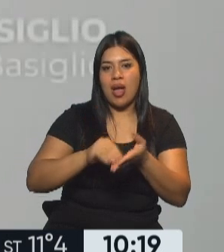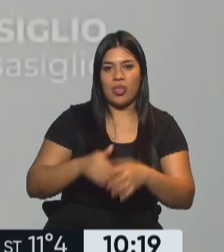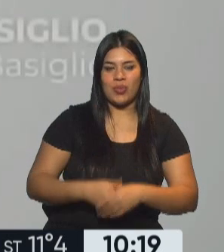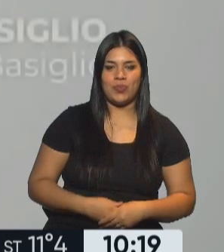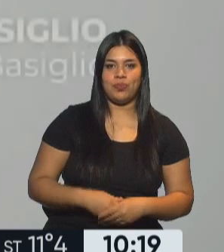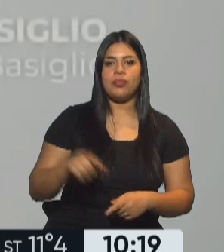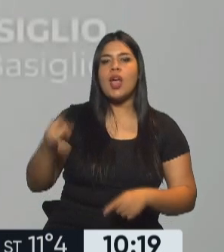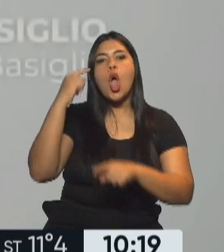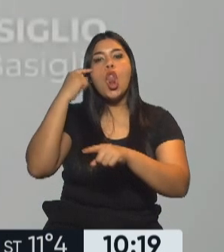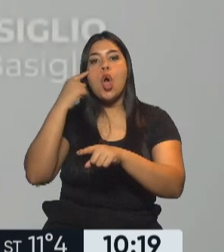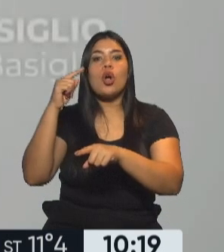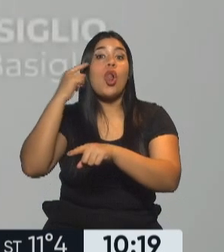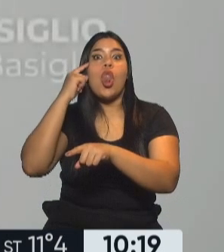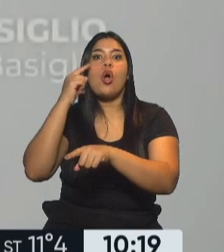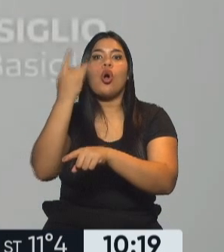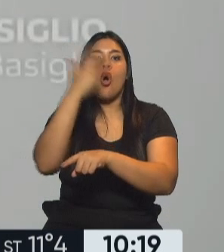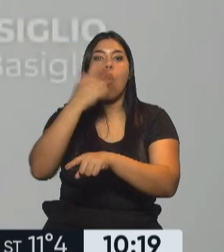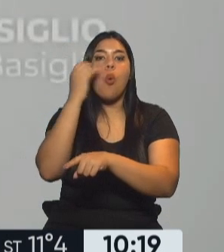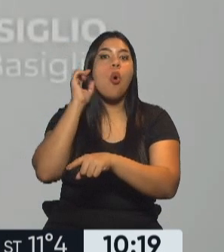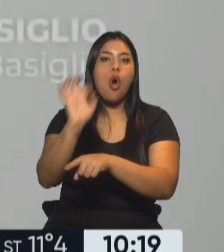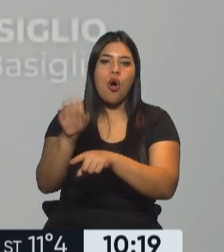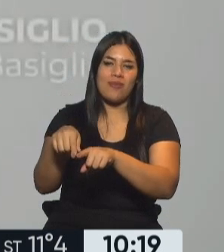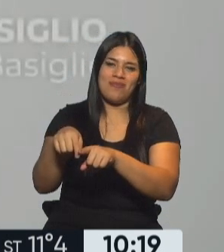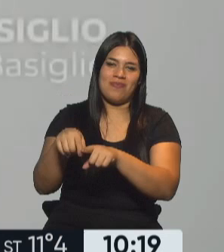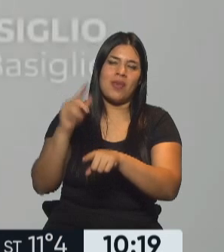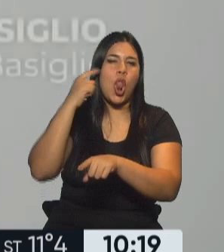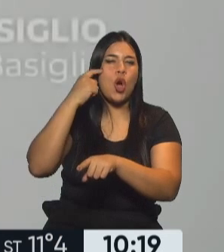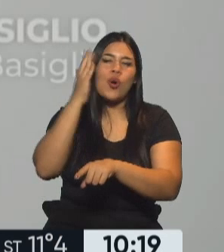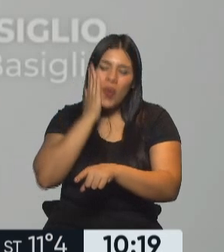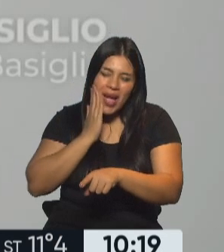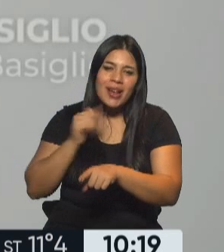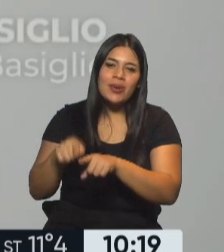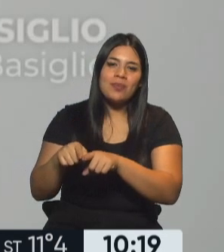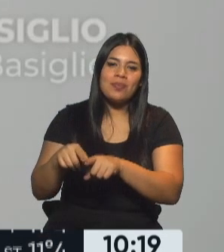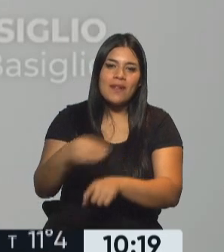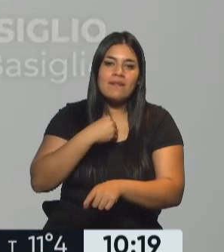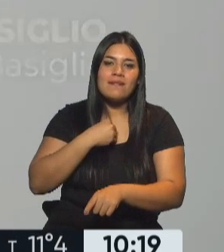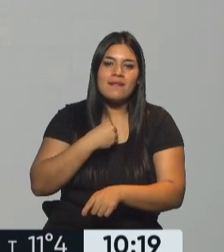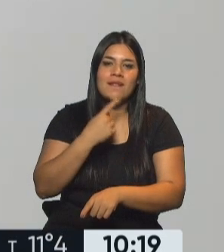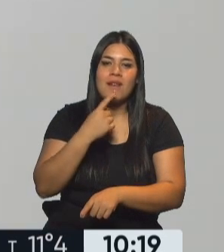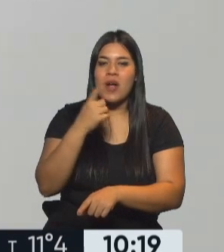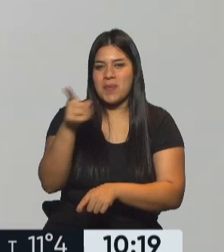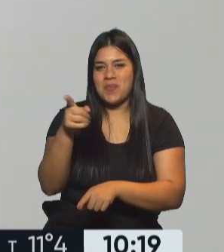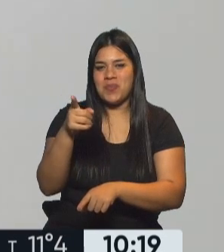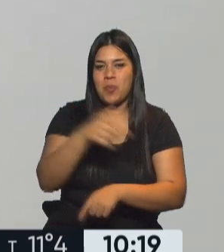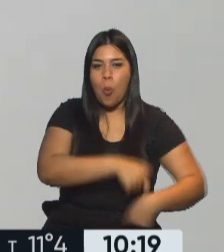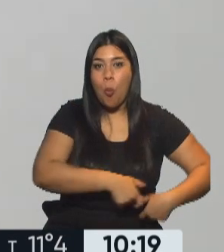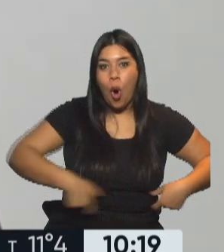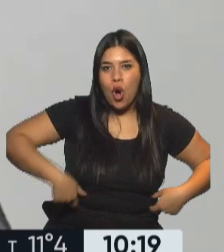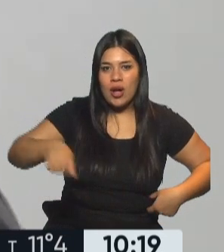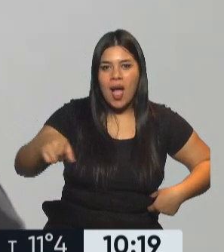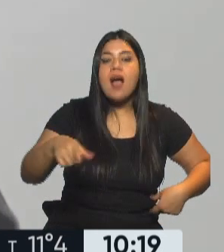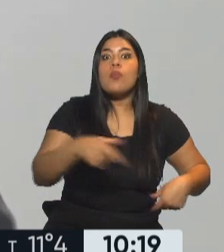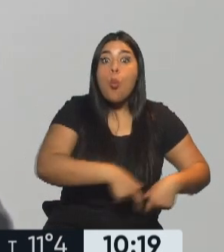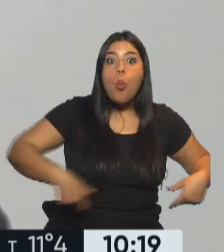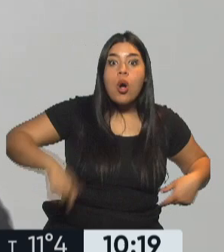entonces lo conocían como el loco Hugo. Era un loco bueno, fanático de Hincha de Boca. Hacía un gol Boca y